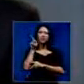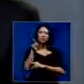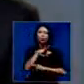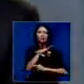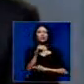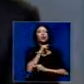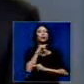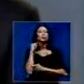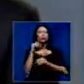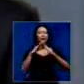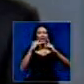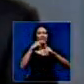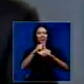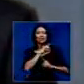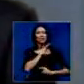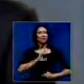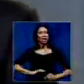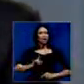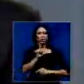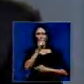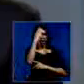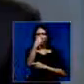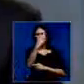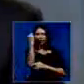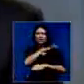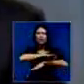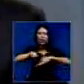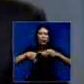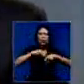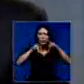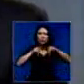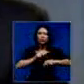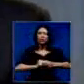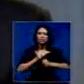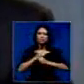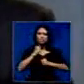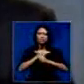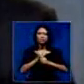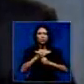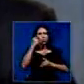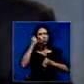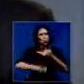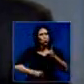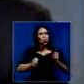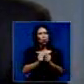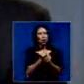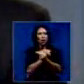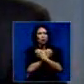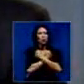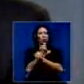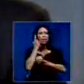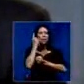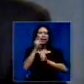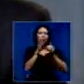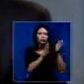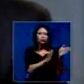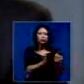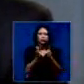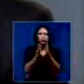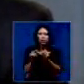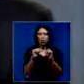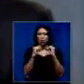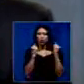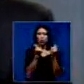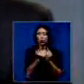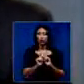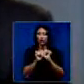de iglesias cristianas no católicas, a todas y todos los que están trabajando duro y con amor por ir a organizar los grupos